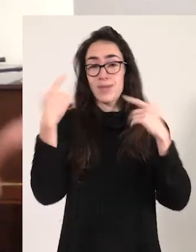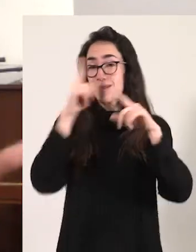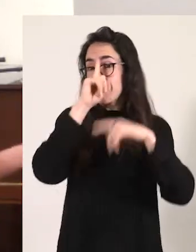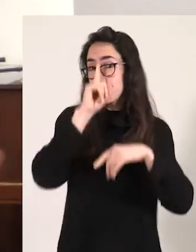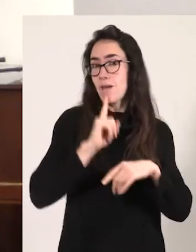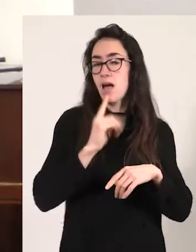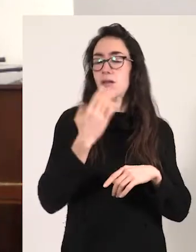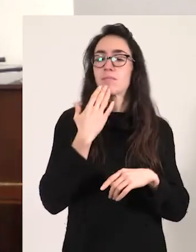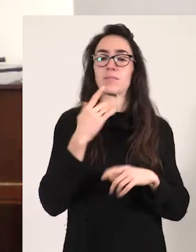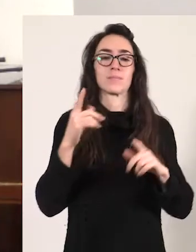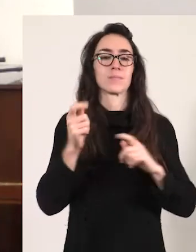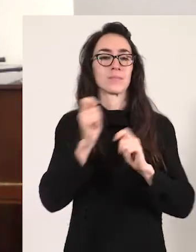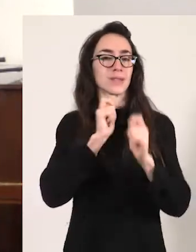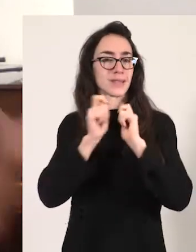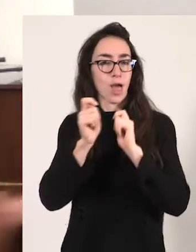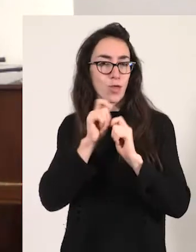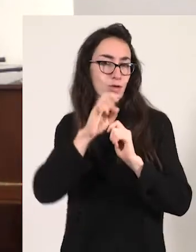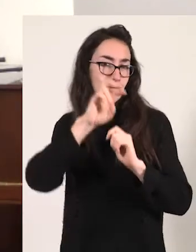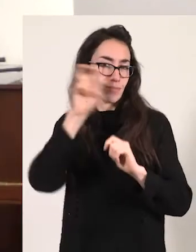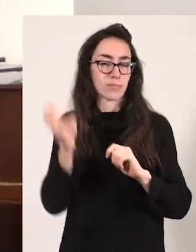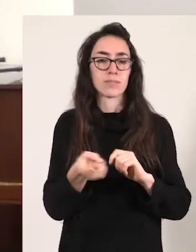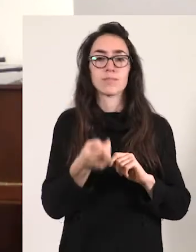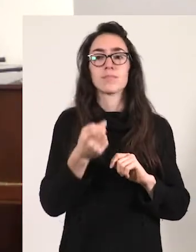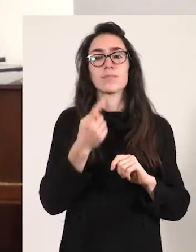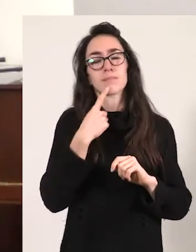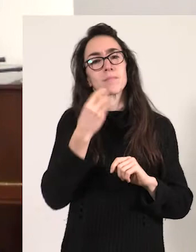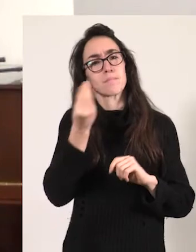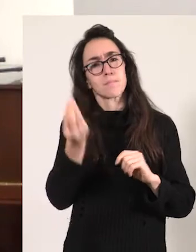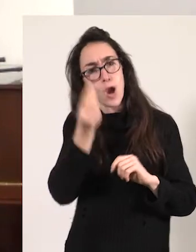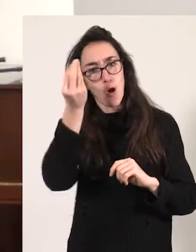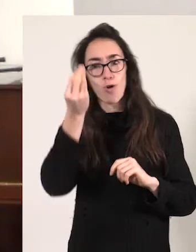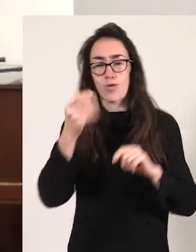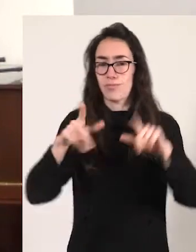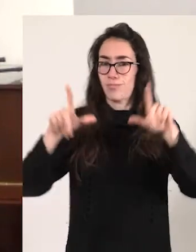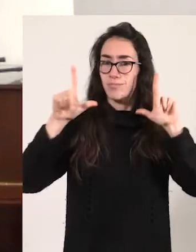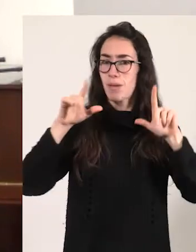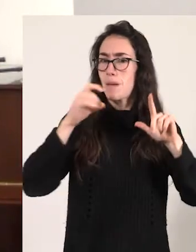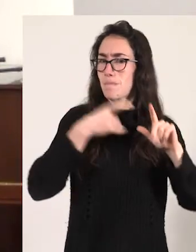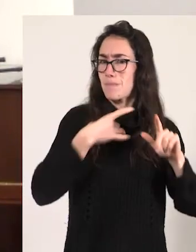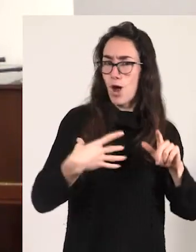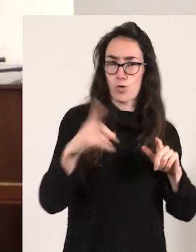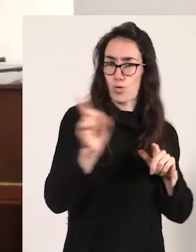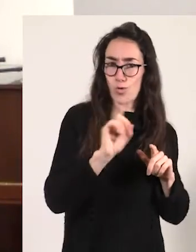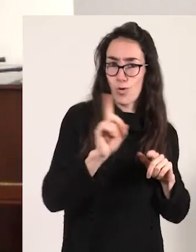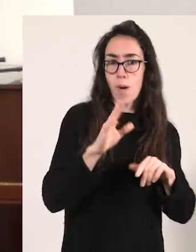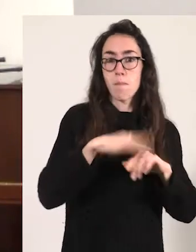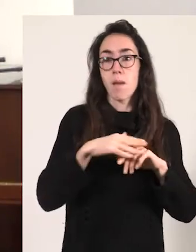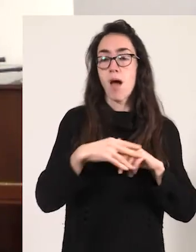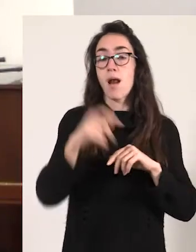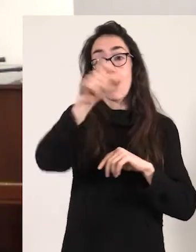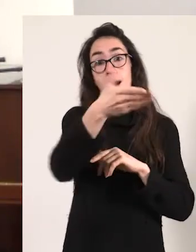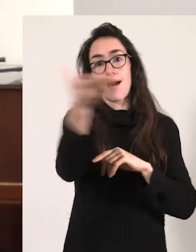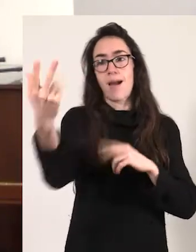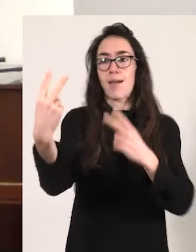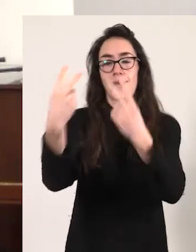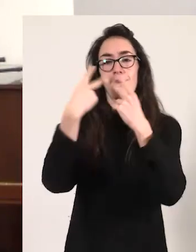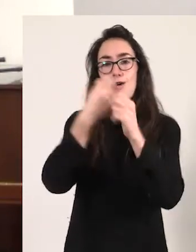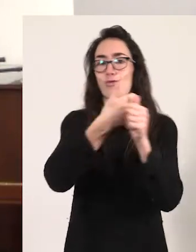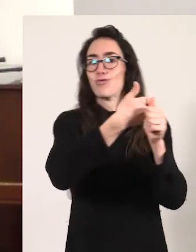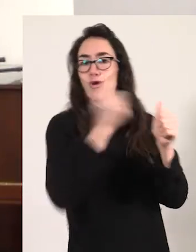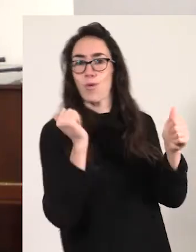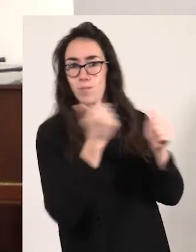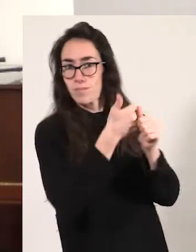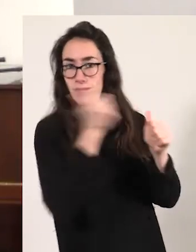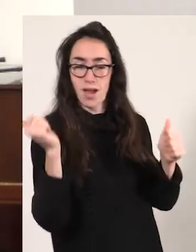fueran reporteras, presentadoras, presentadores, etcétera, tenían que ser personas no blancas para que lo que se ve en la tele se parezca a lo que sucede